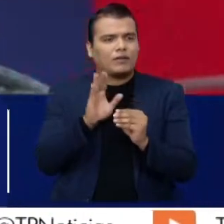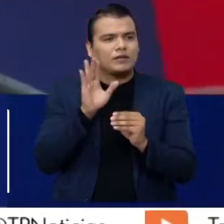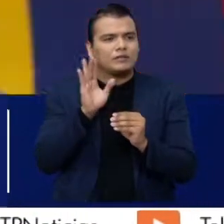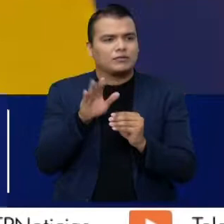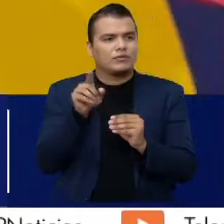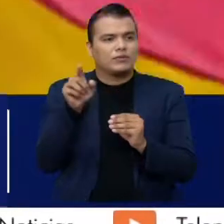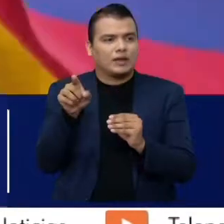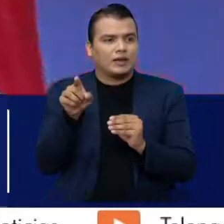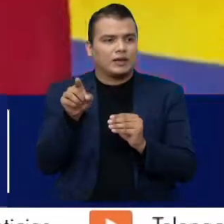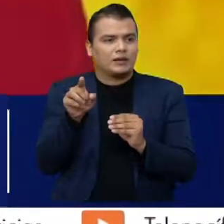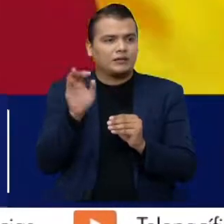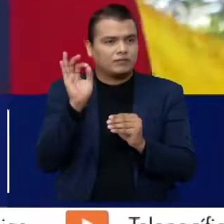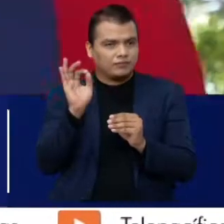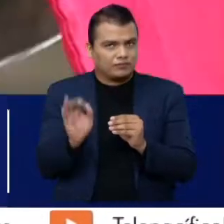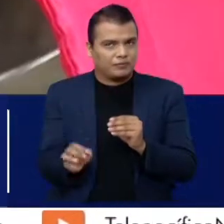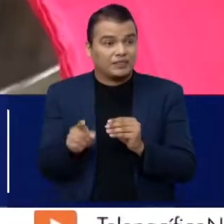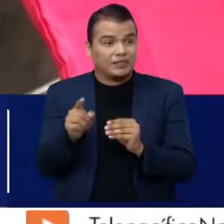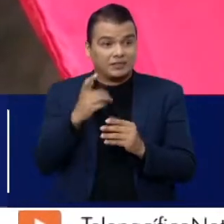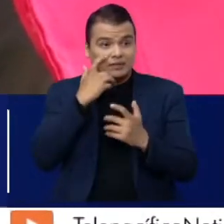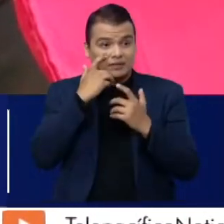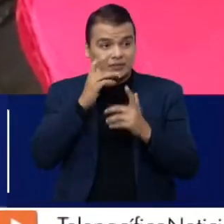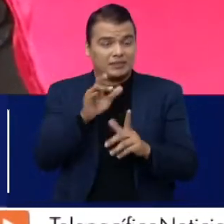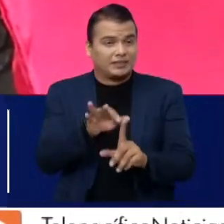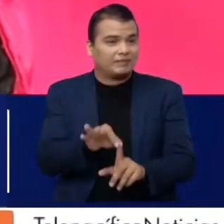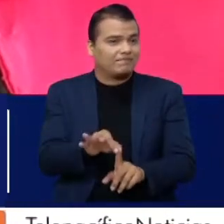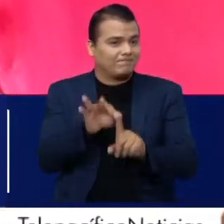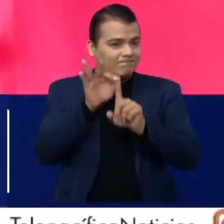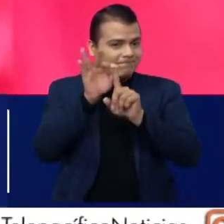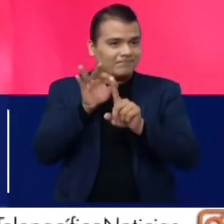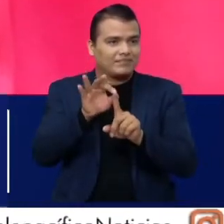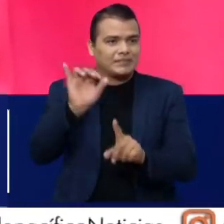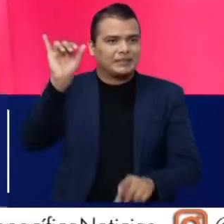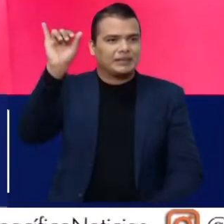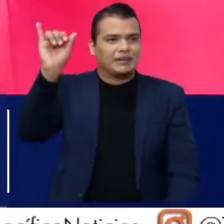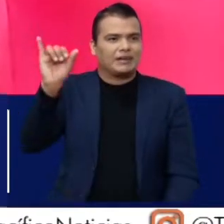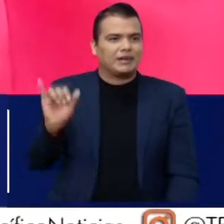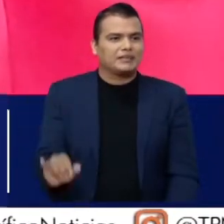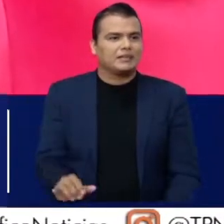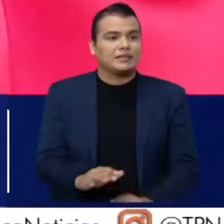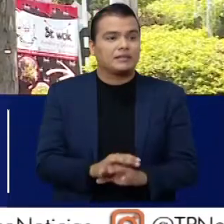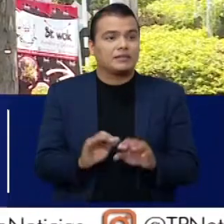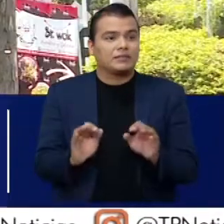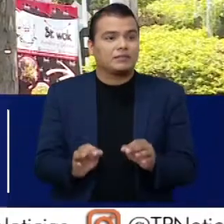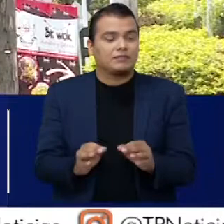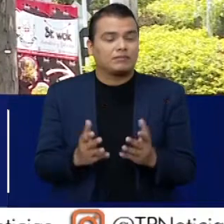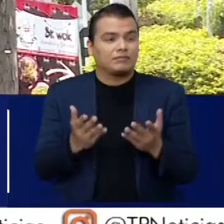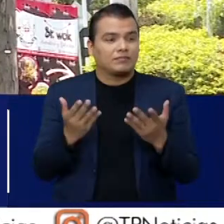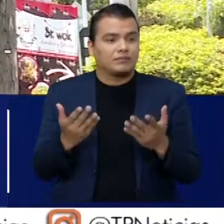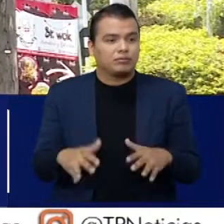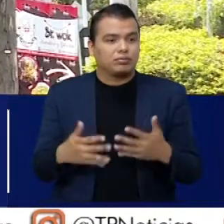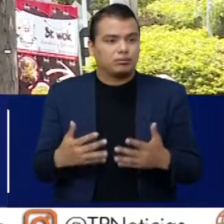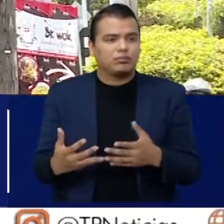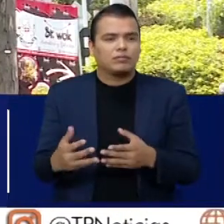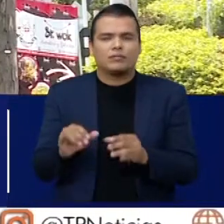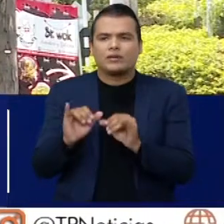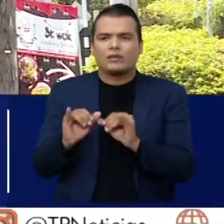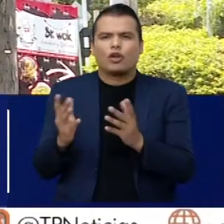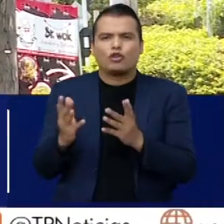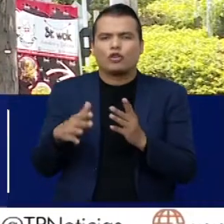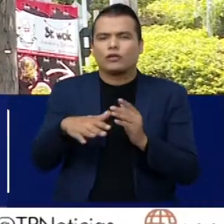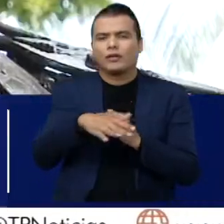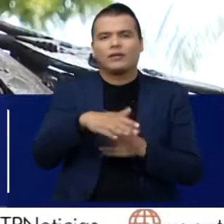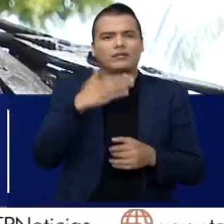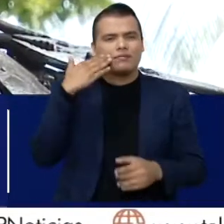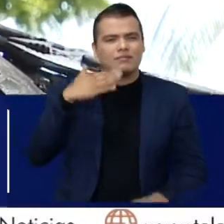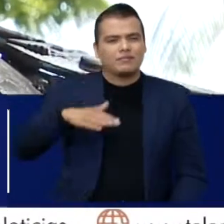el casco es, digamos, como lo esencial. El monumento a la bala colombiana fue instalado en cercanía al popular